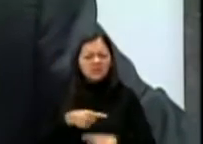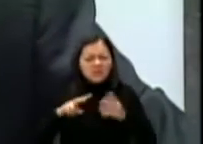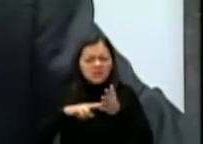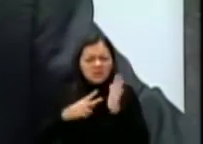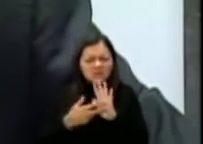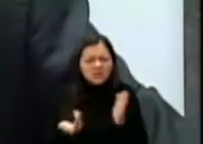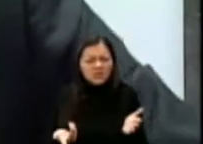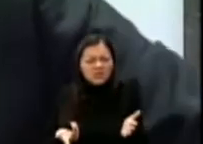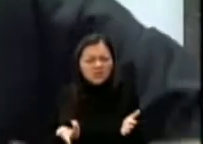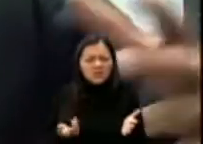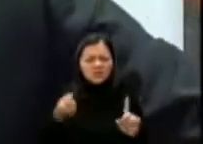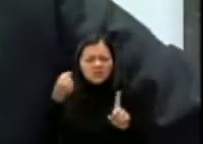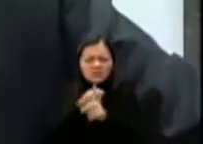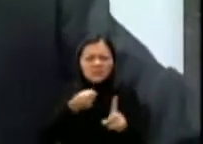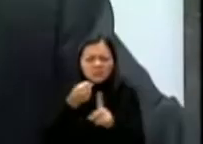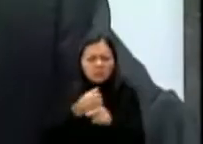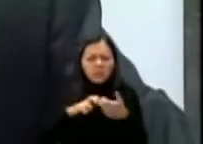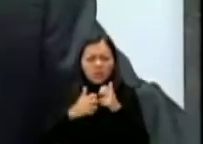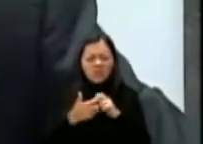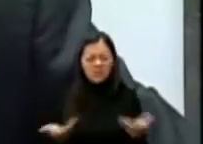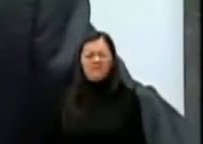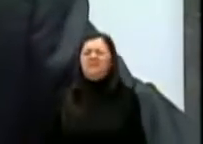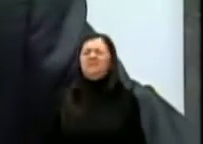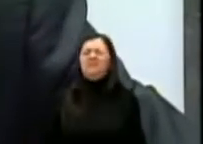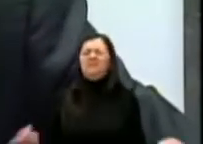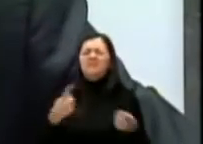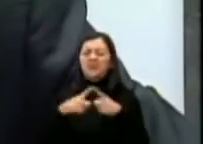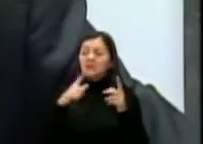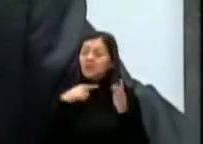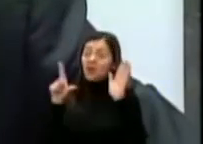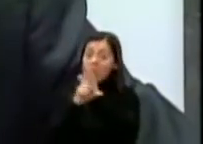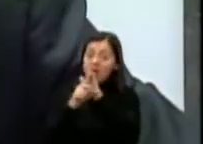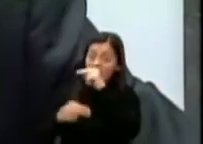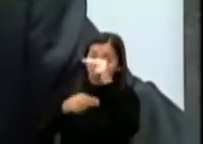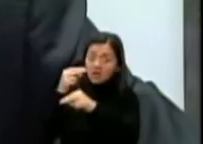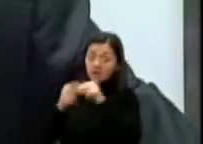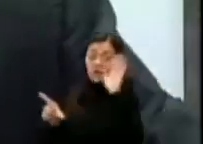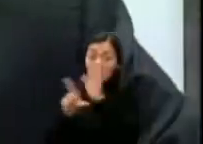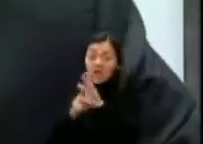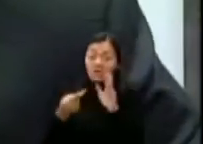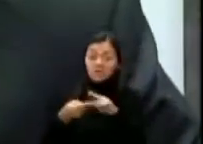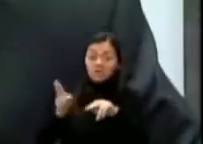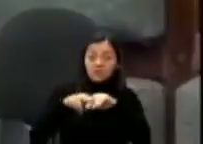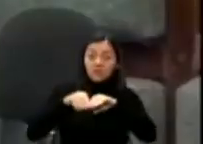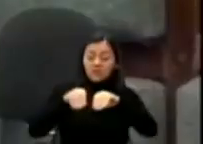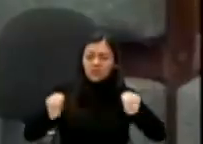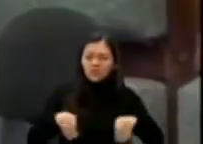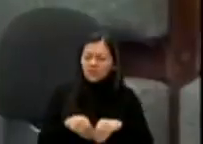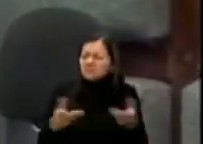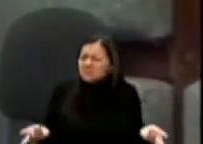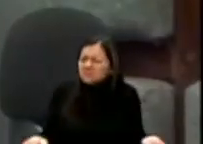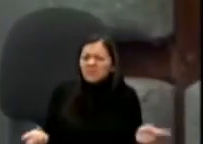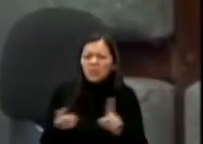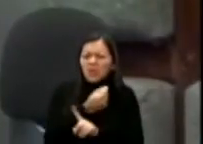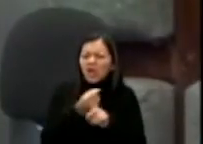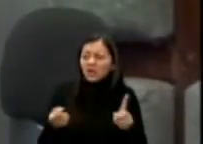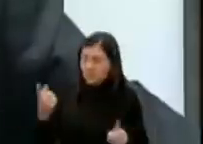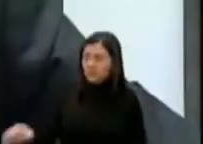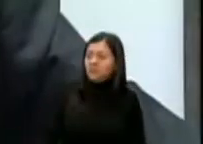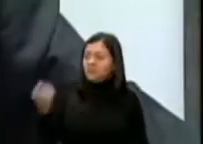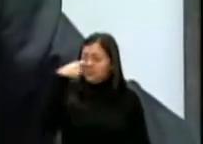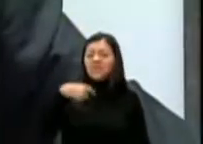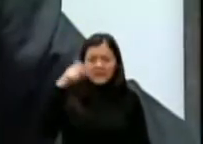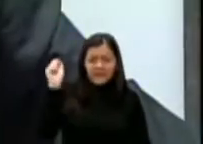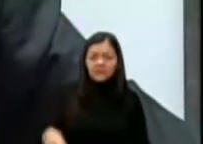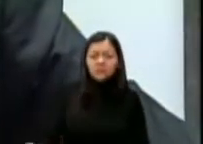mismo decir este todo esto es por la discusión de la ley de herencia calidad plusvalía que la violencia es cuando hemos visto cómo agreden a